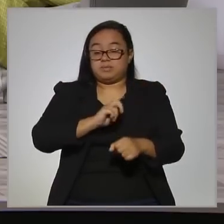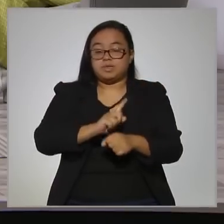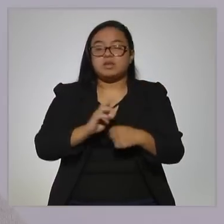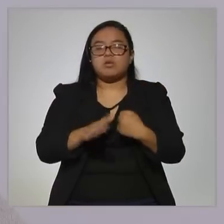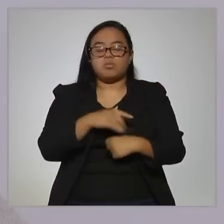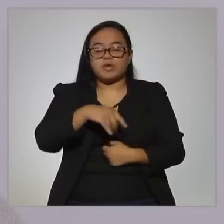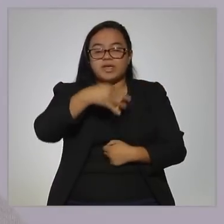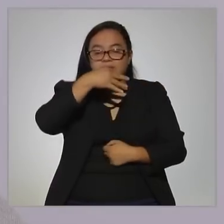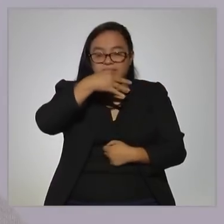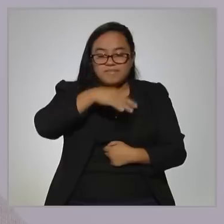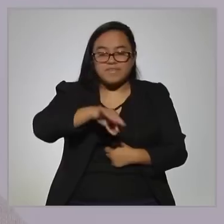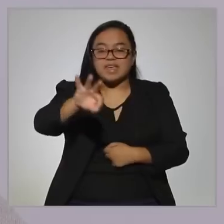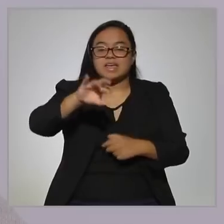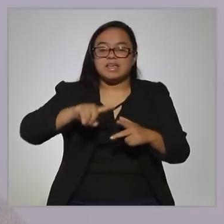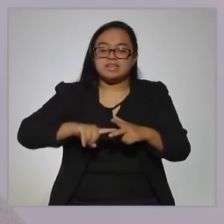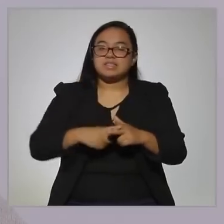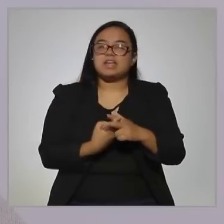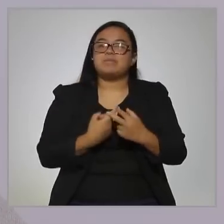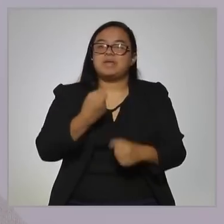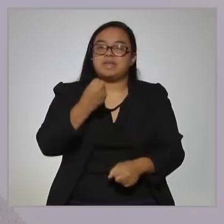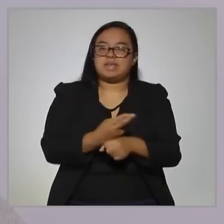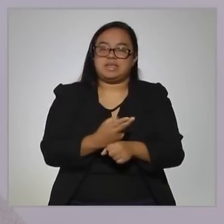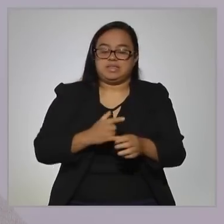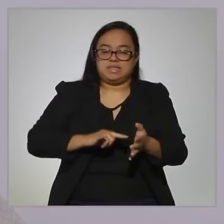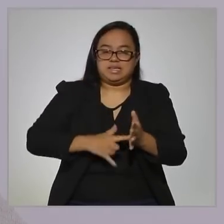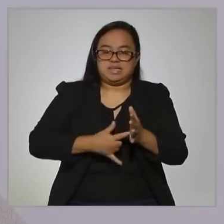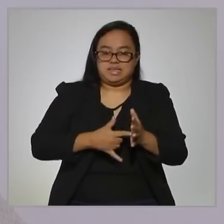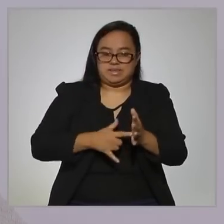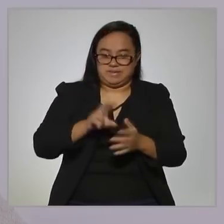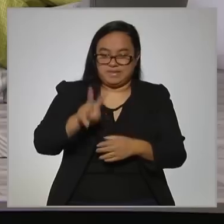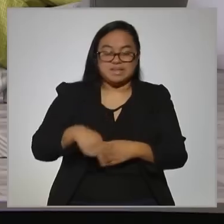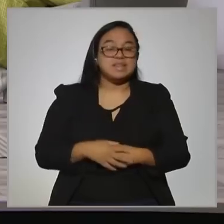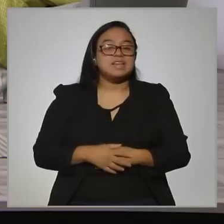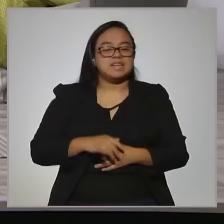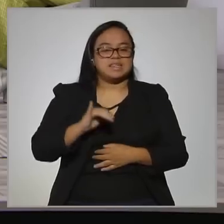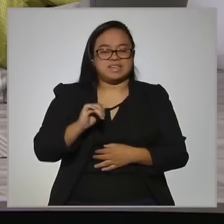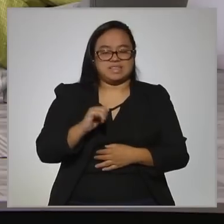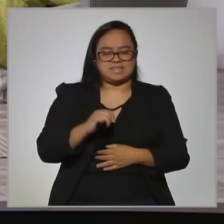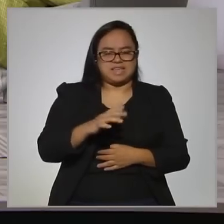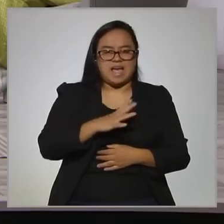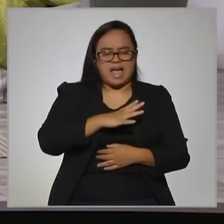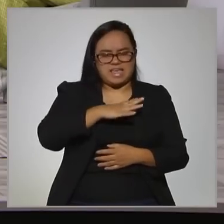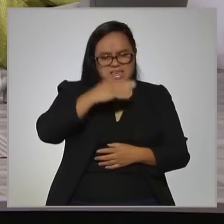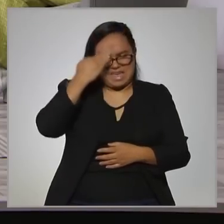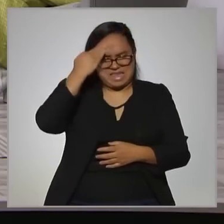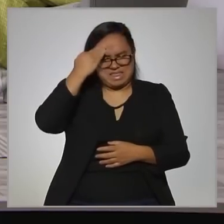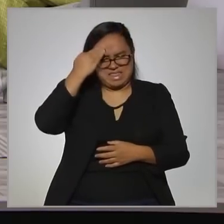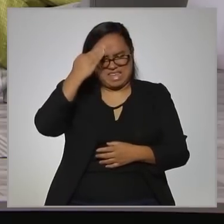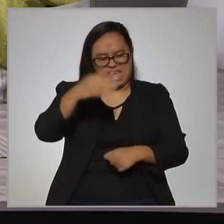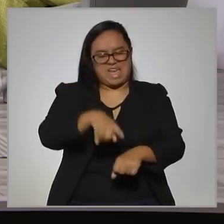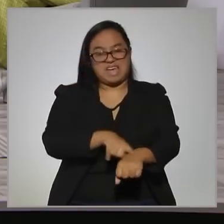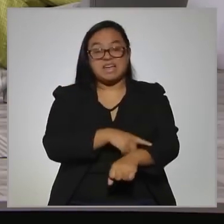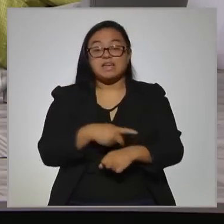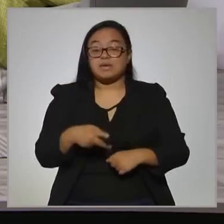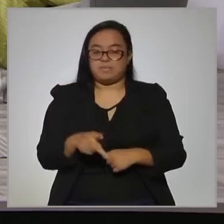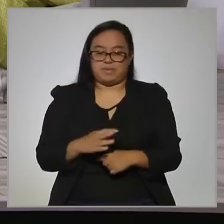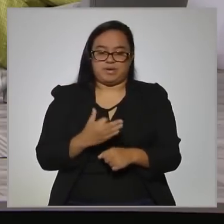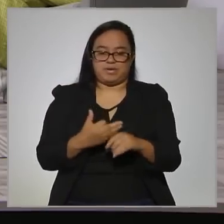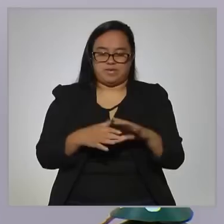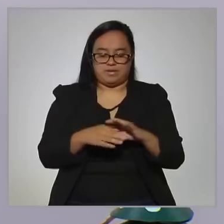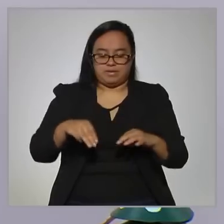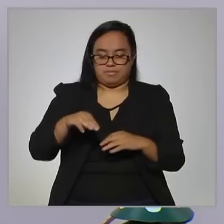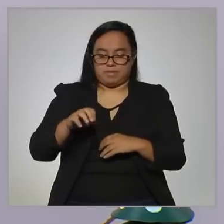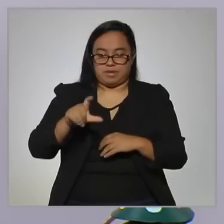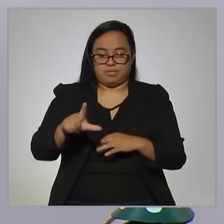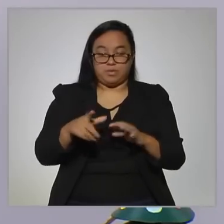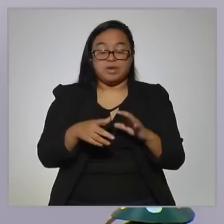fiesta empieza muy temprano, ¿no? Bueno, sí tenemos un proceso muy dilatado, pero lo que me mencionaba ahorita Manuel Ramos